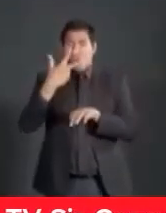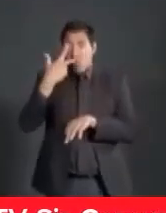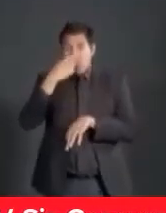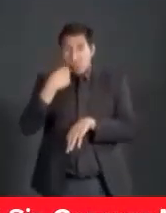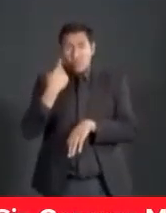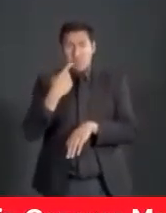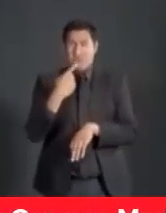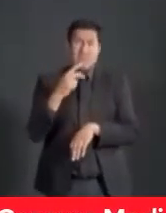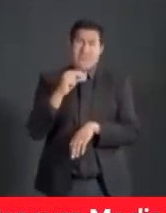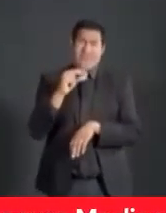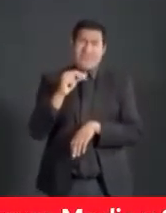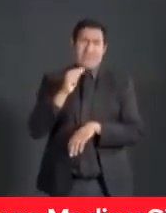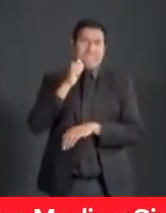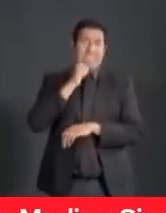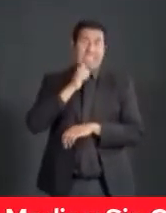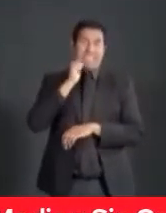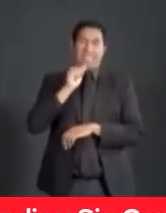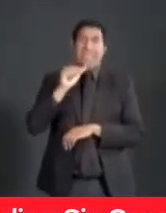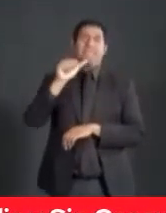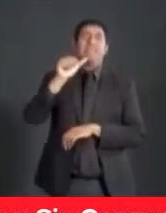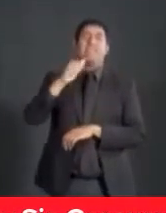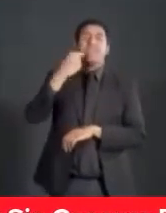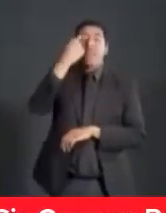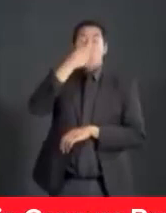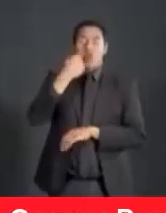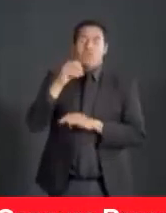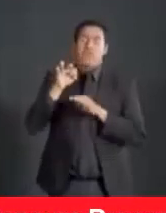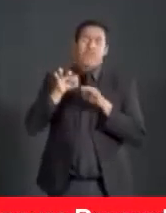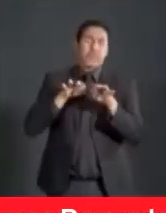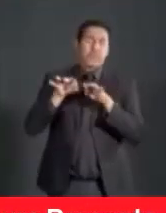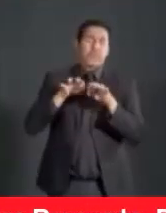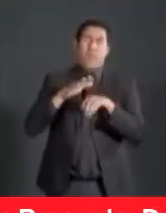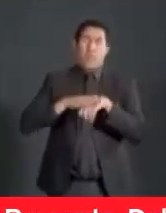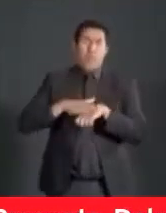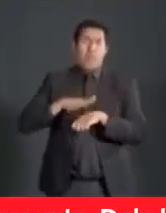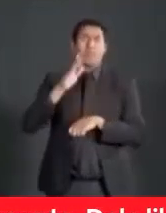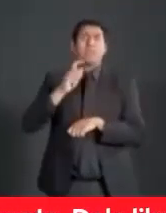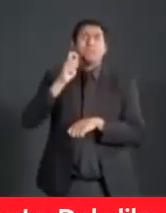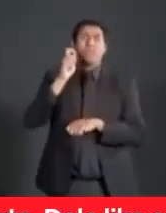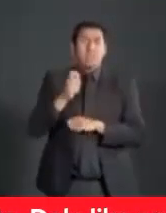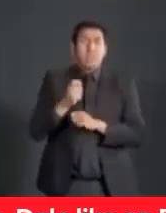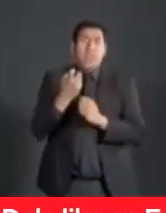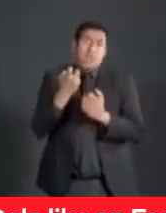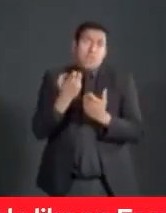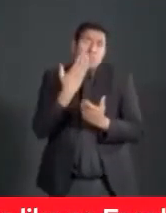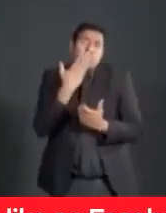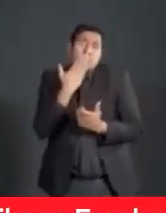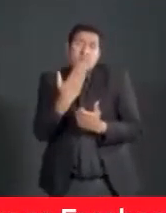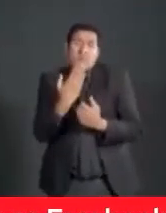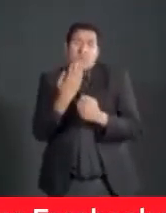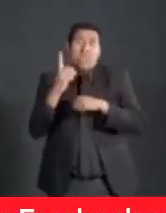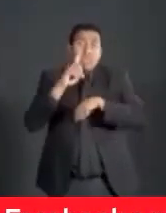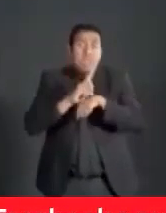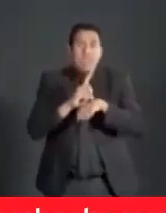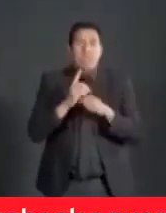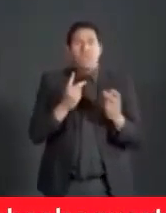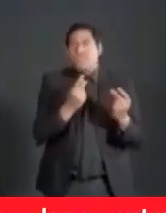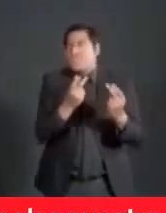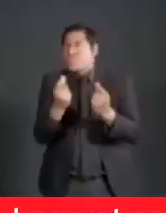diarias, y esto hace que nos rinda más el tiempo.